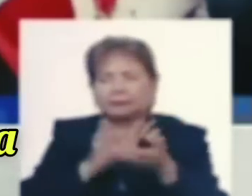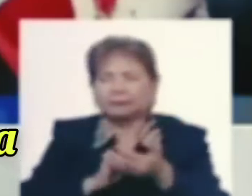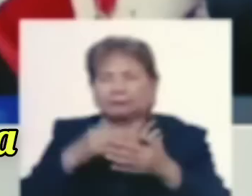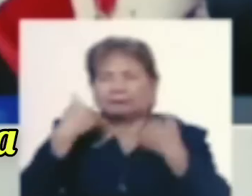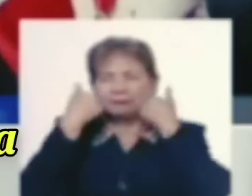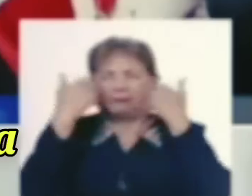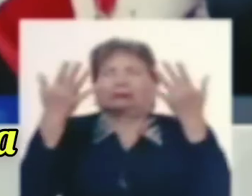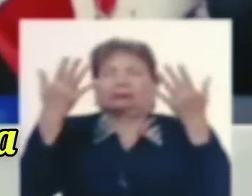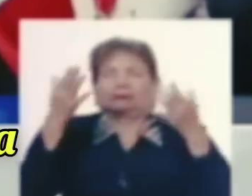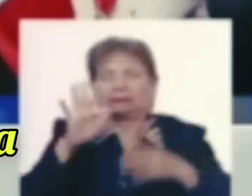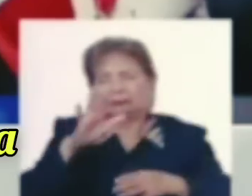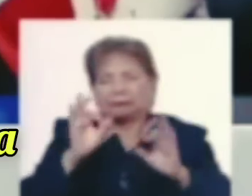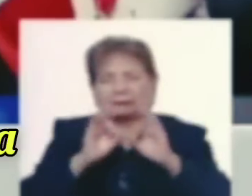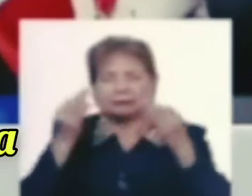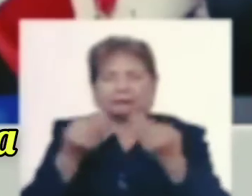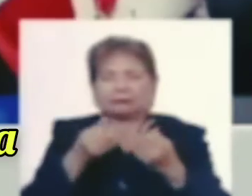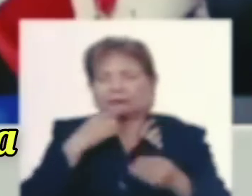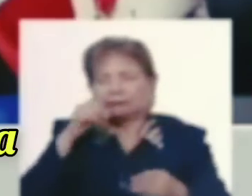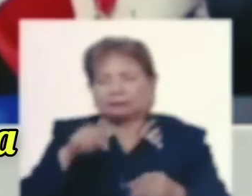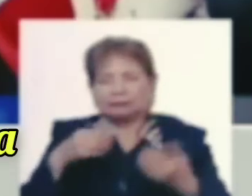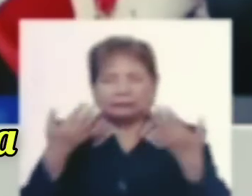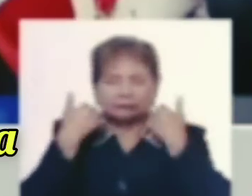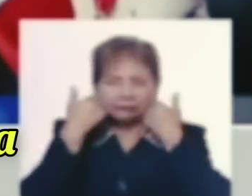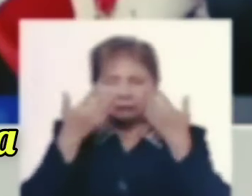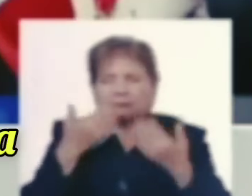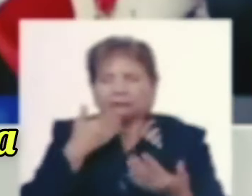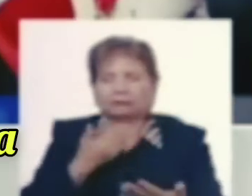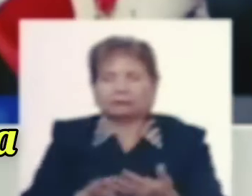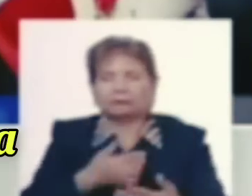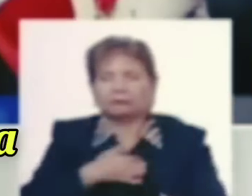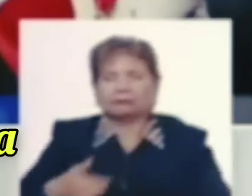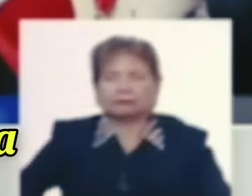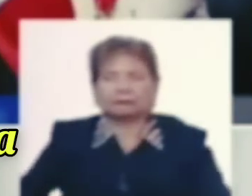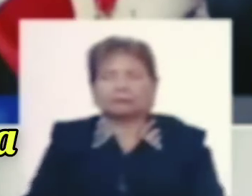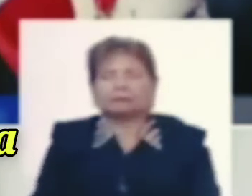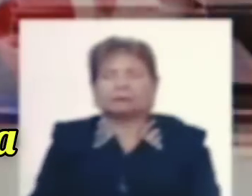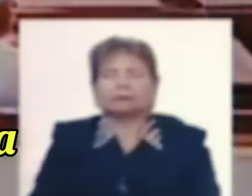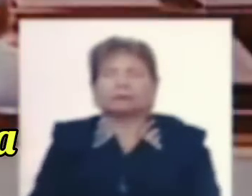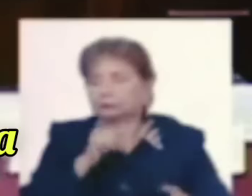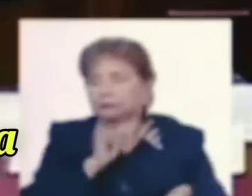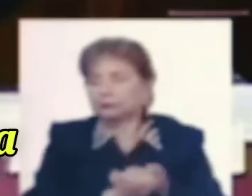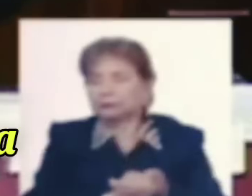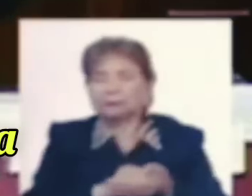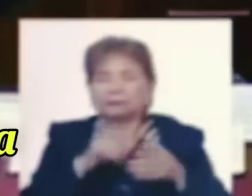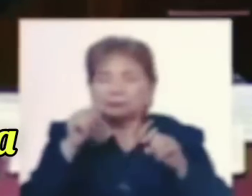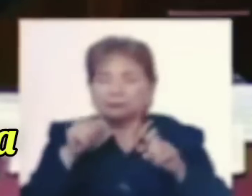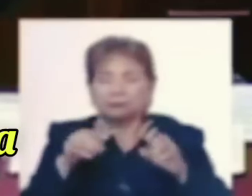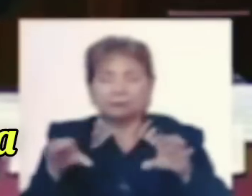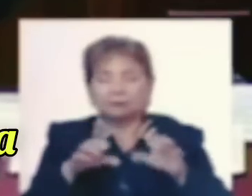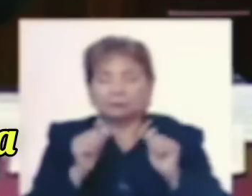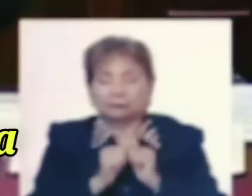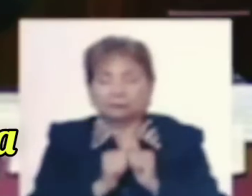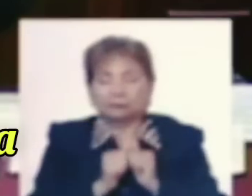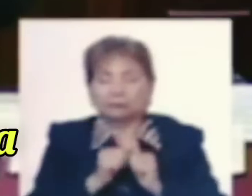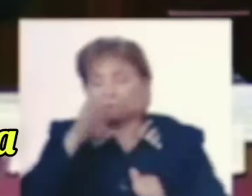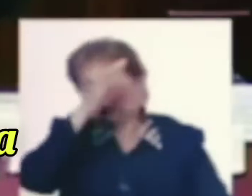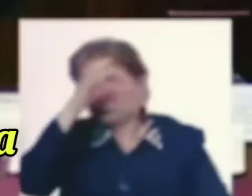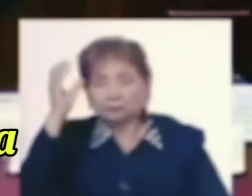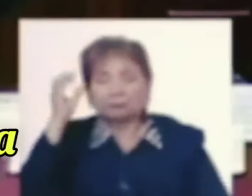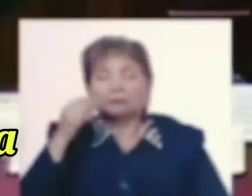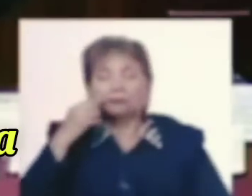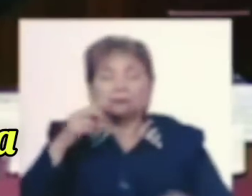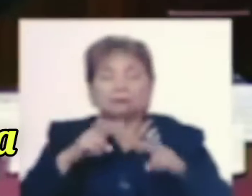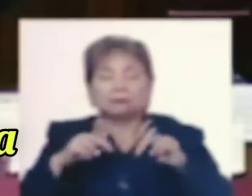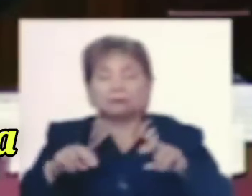más ridículo a su pobre familia que debe estar pasando vergüenza. Gracias, señor presidente. Lo que está haciendo en estos momentos Pedro Castillo